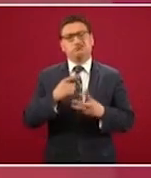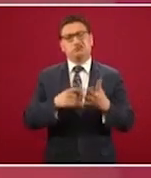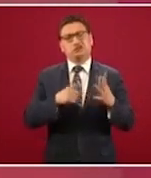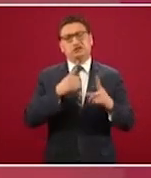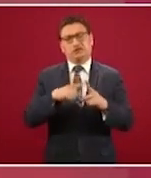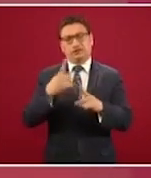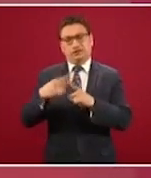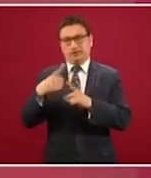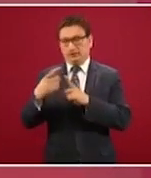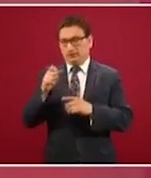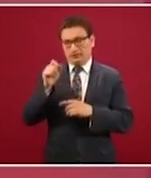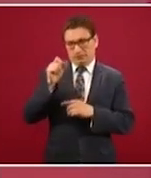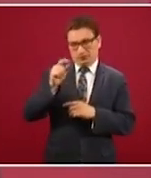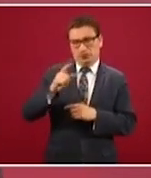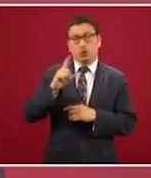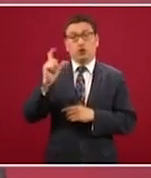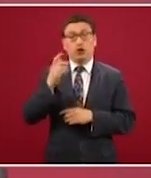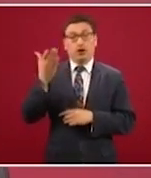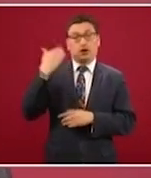Durante la campaña de Vicente Fox